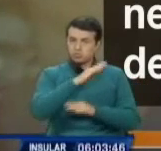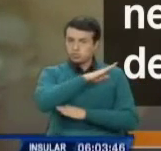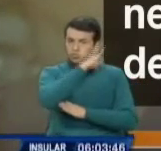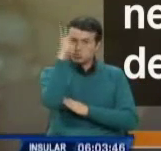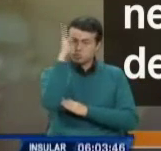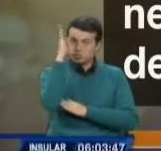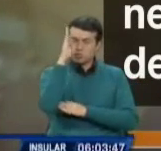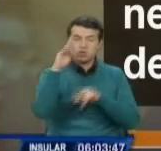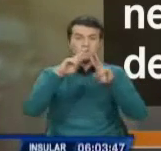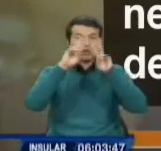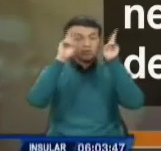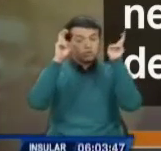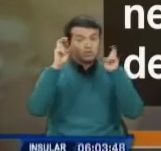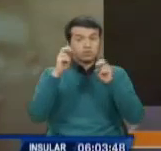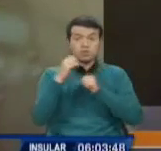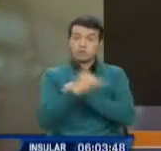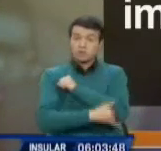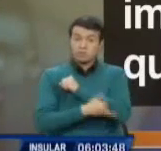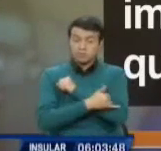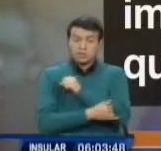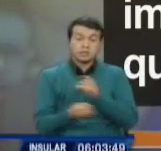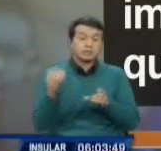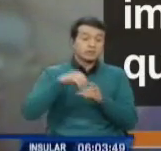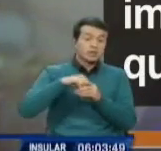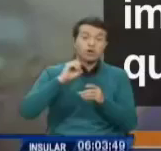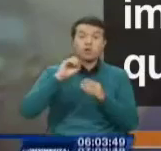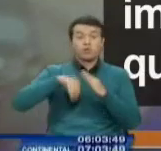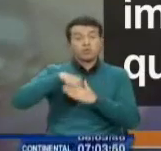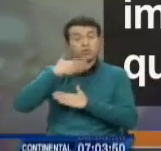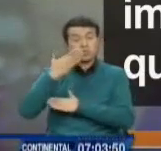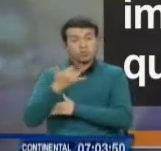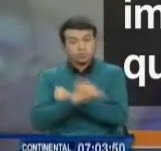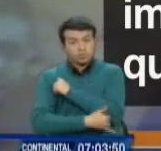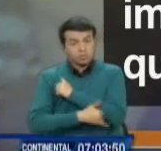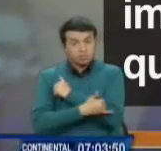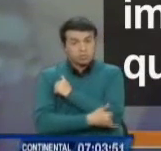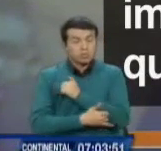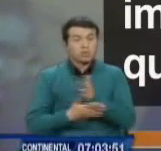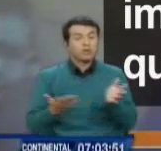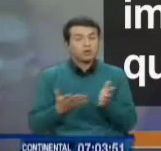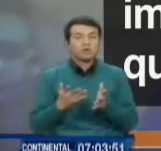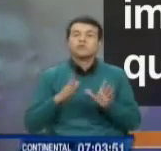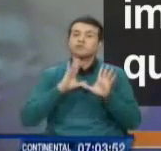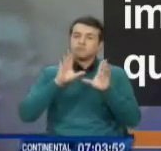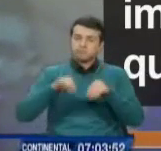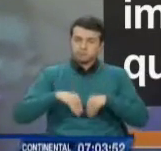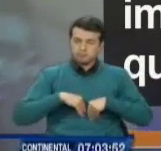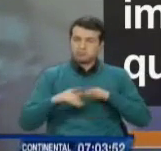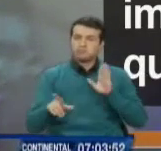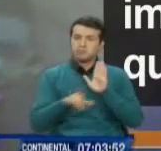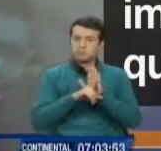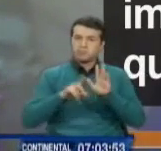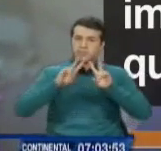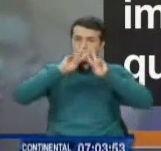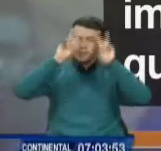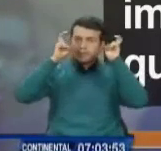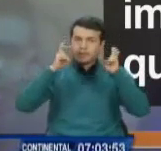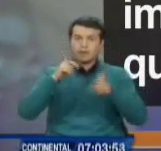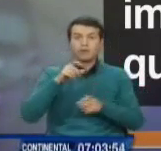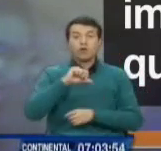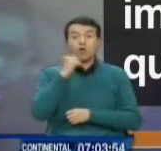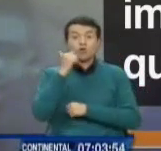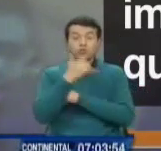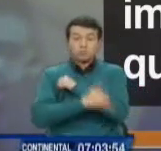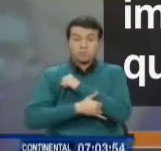neutralidad en los asuntos de política interna o externa que se susciten en otro estado, adoptará las medidas conducentes para impedir que